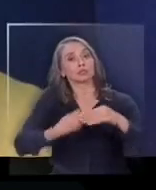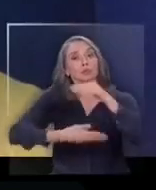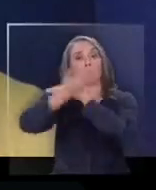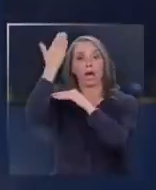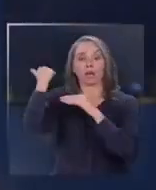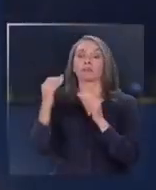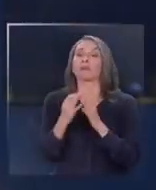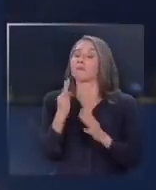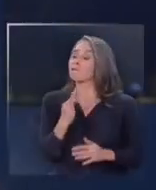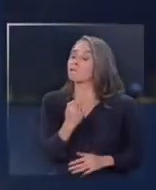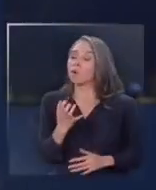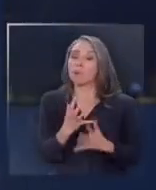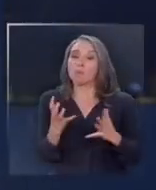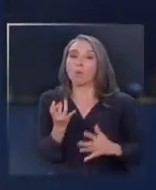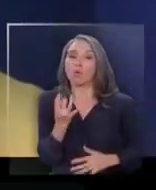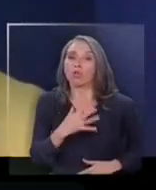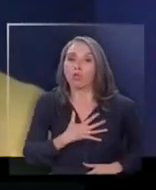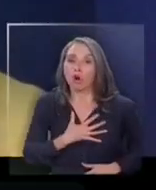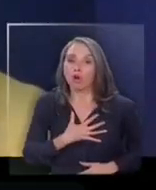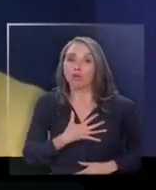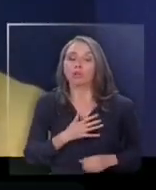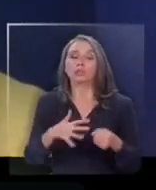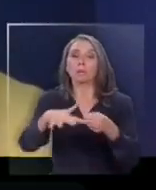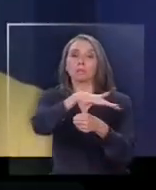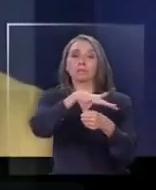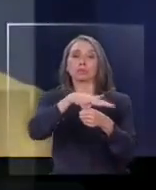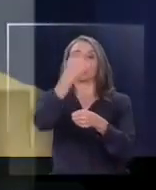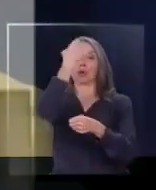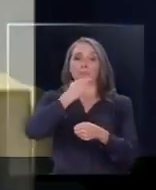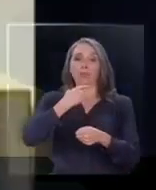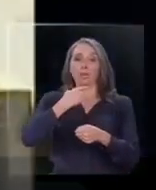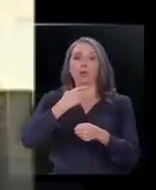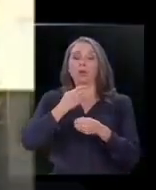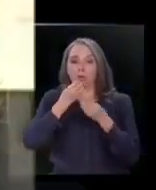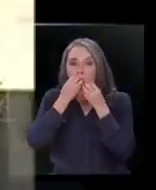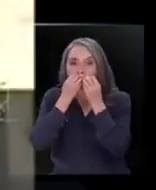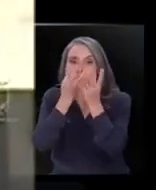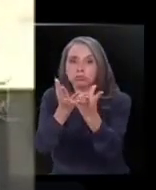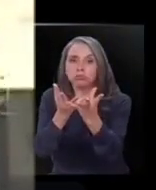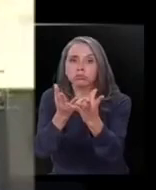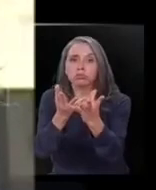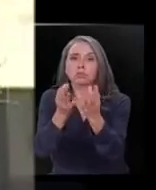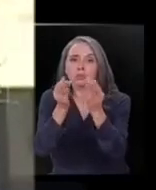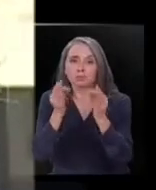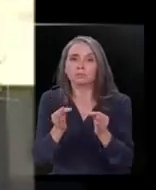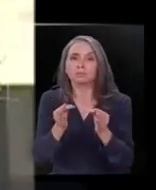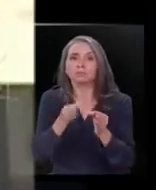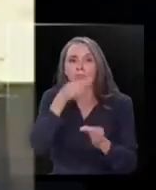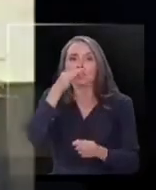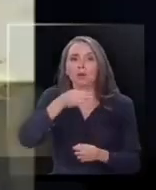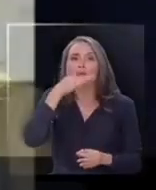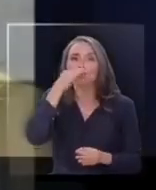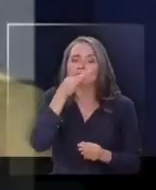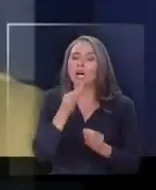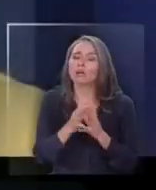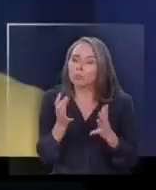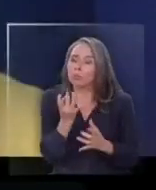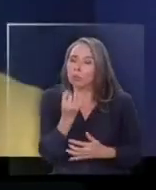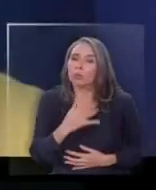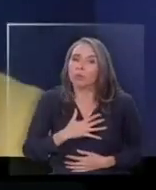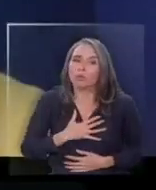tremendamente doloroso, las circunstancias nos obligaron a exponernos y a exponernos de manera muy, muy